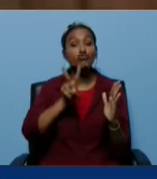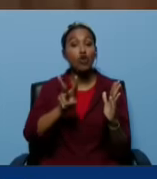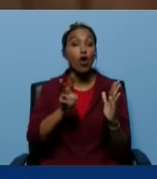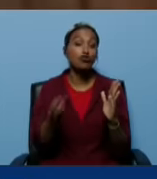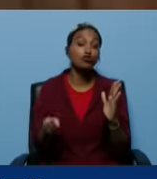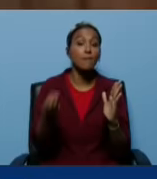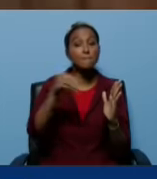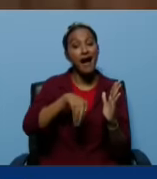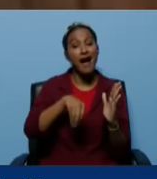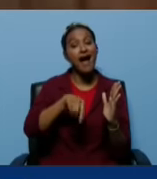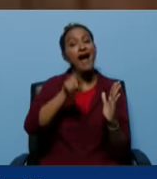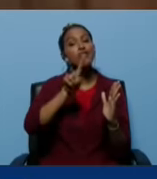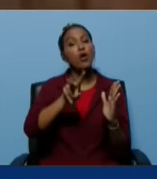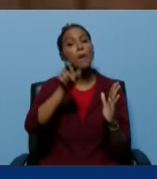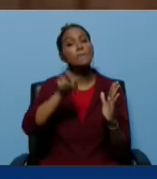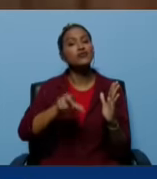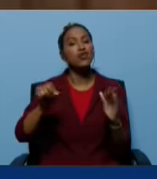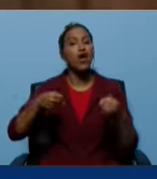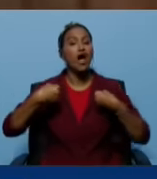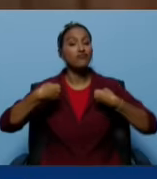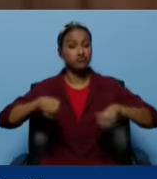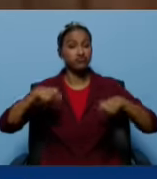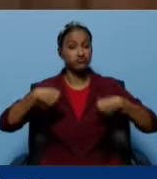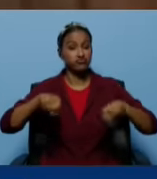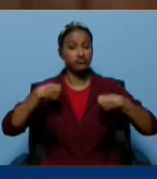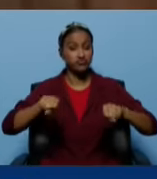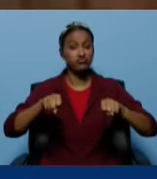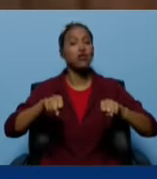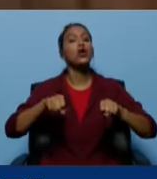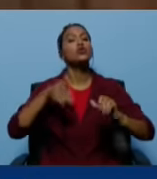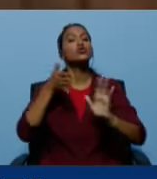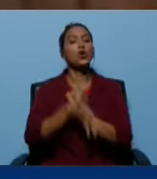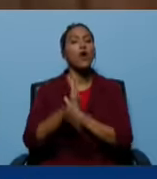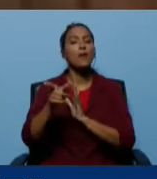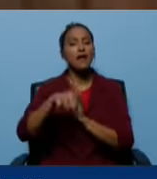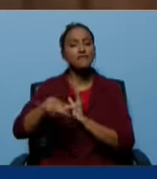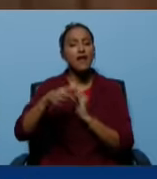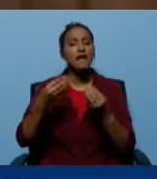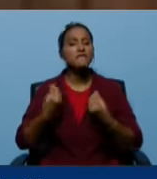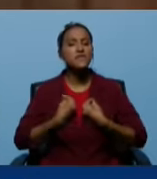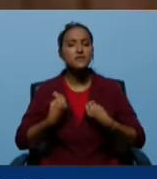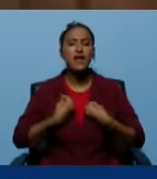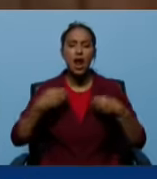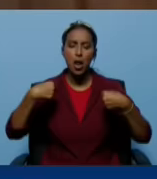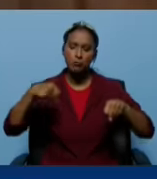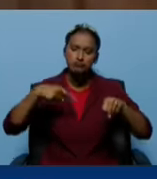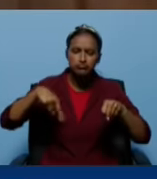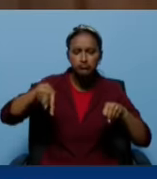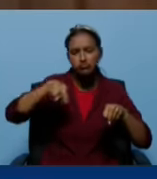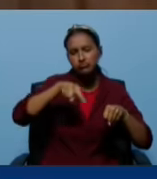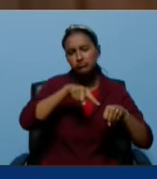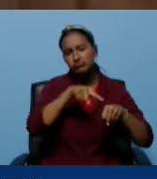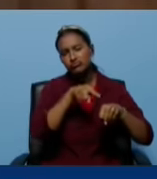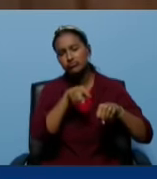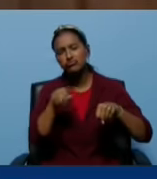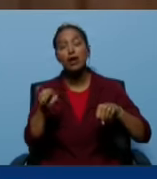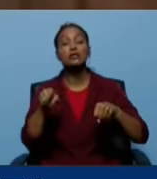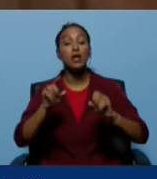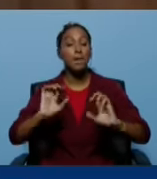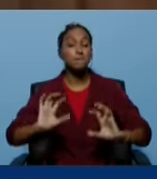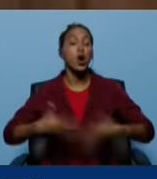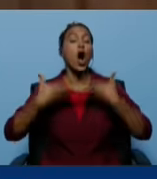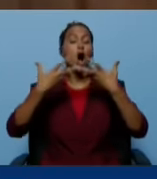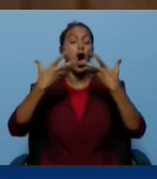que, viendo en llamas el lugar donde ellos iban a cruzar, se desviaron y colisionaron falleciendo. Se suman a